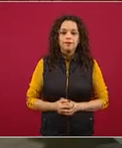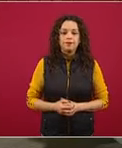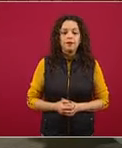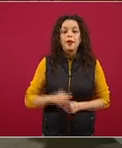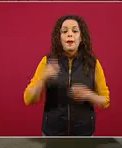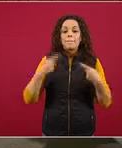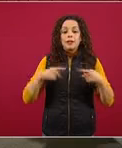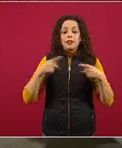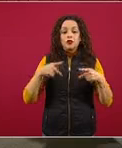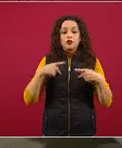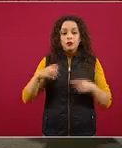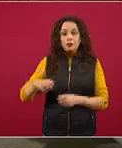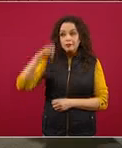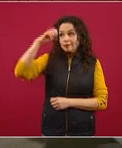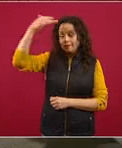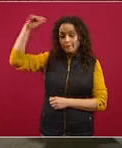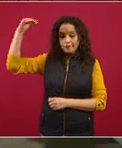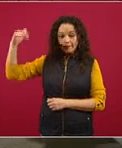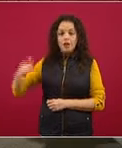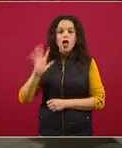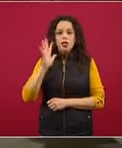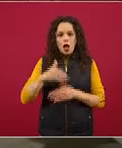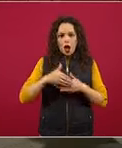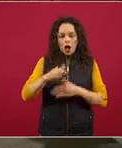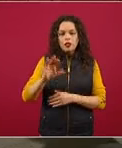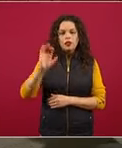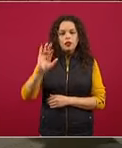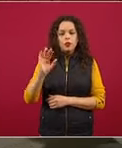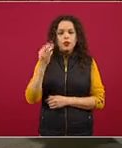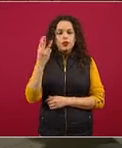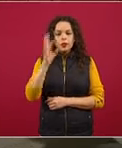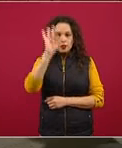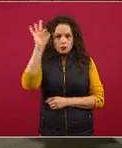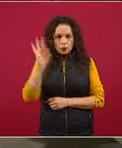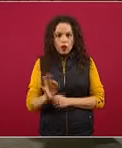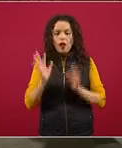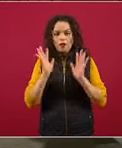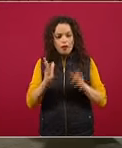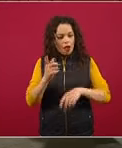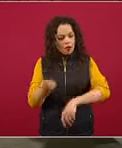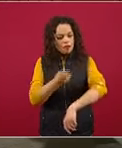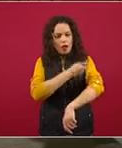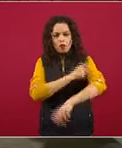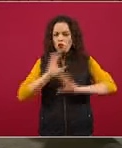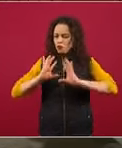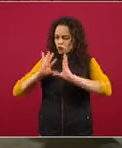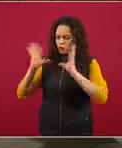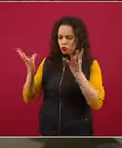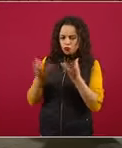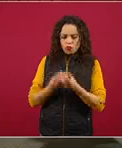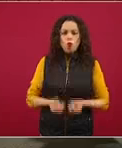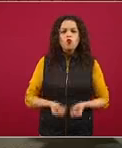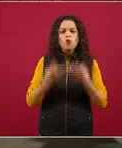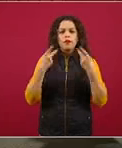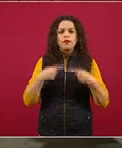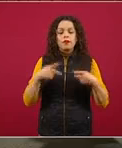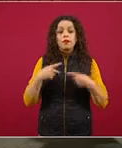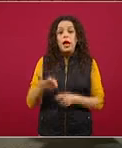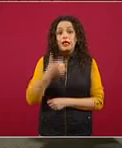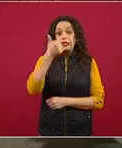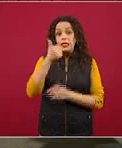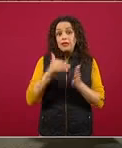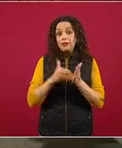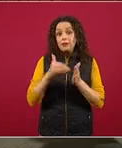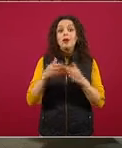del 53%, se han vacunado a un total de prácticamente 6 millones